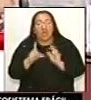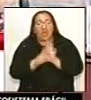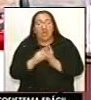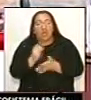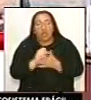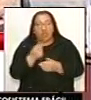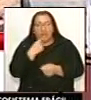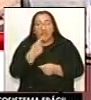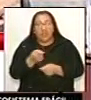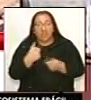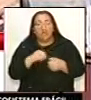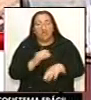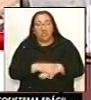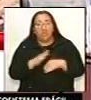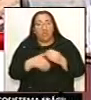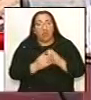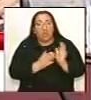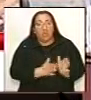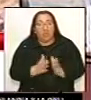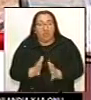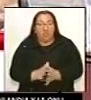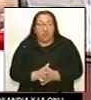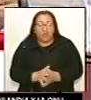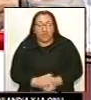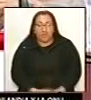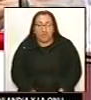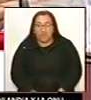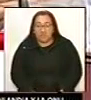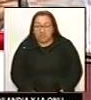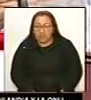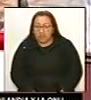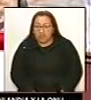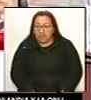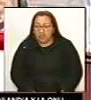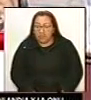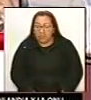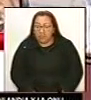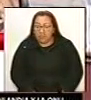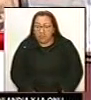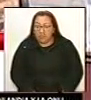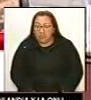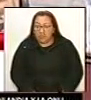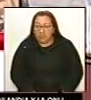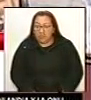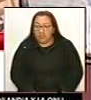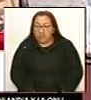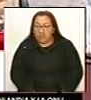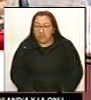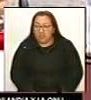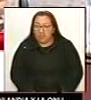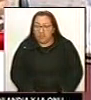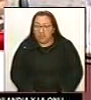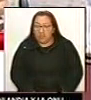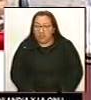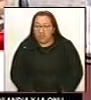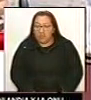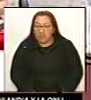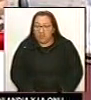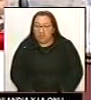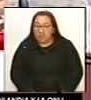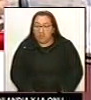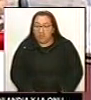la elaboración del PAC estimativo que se dice es que las